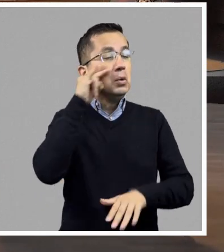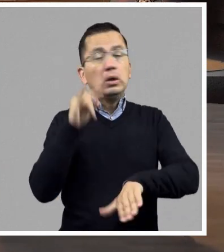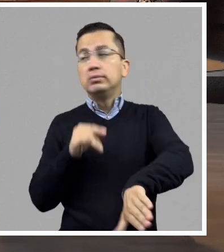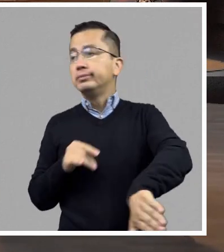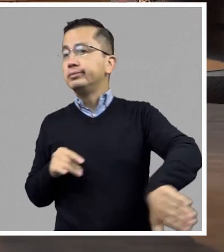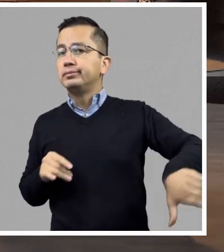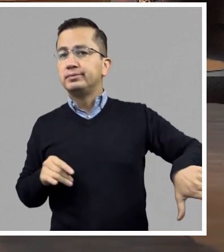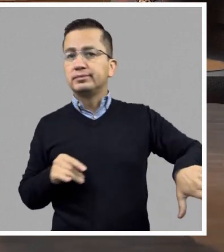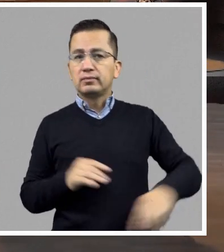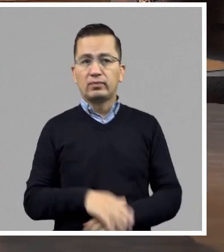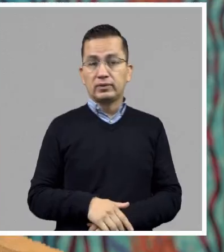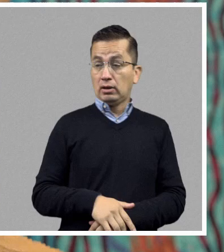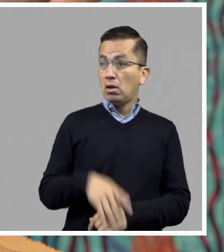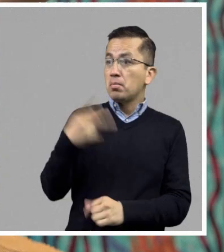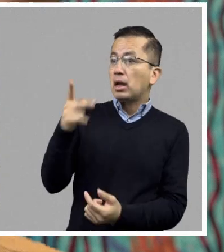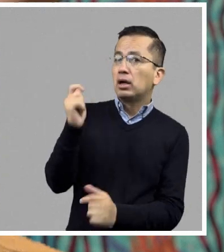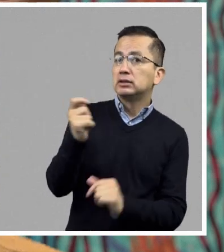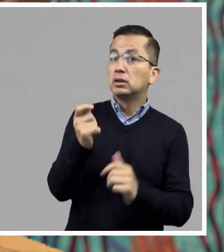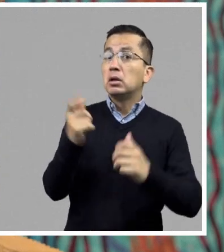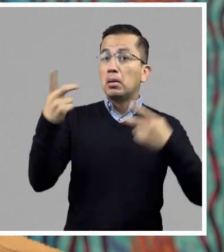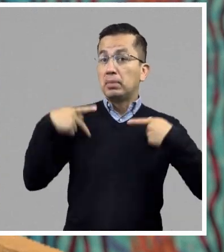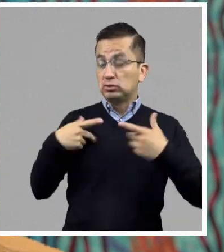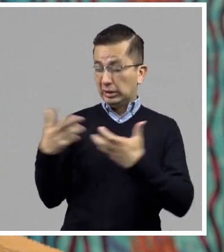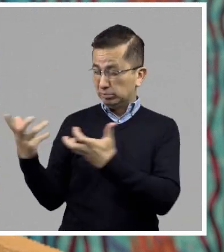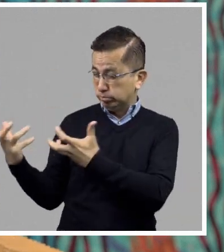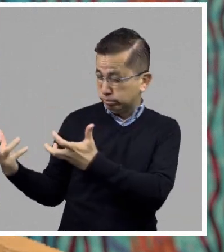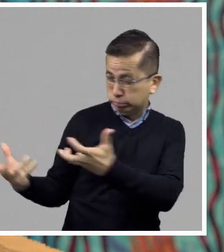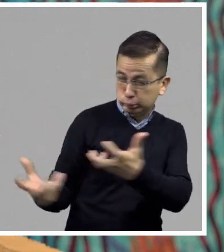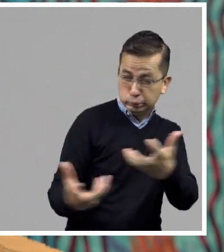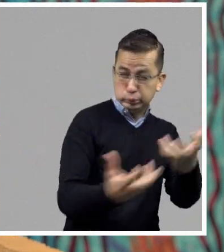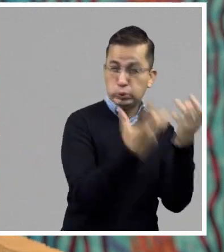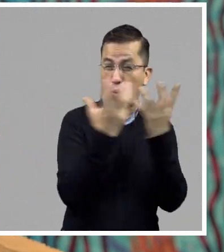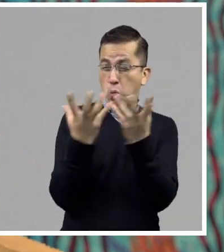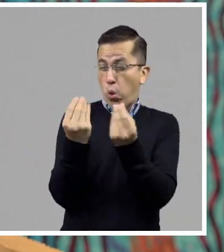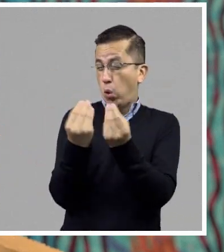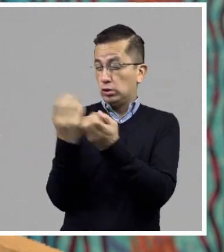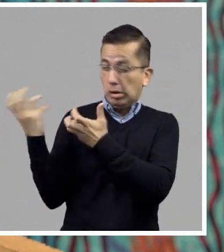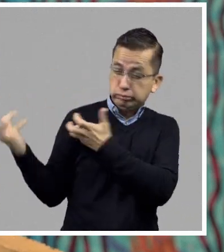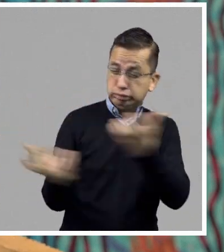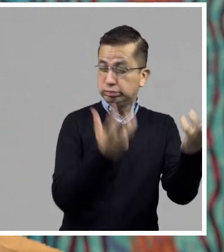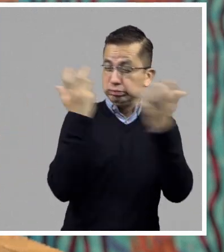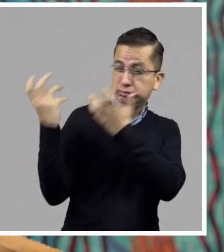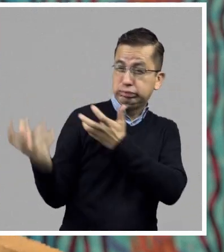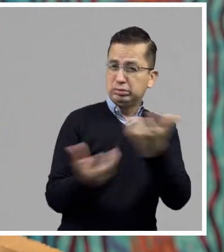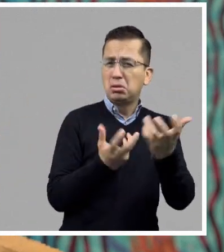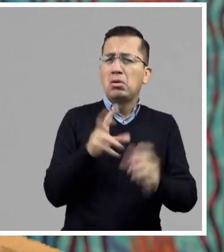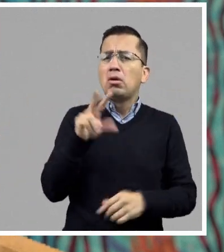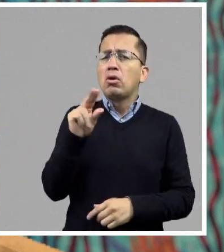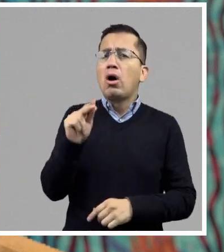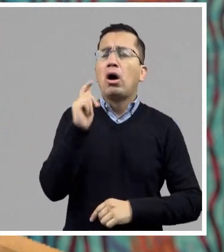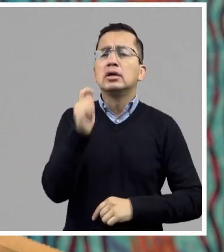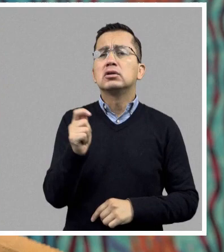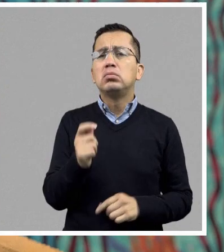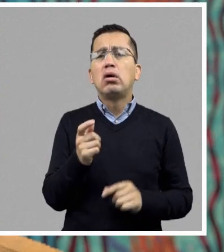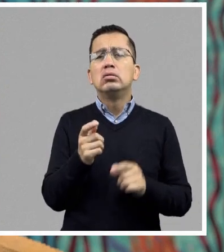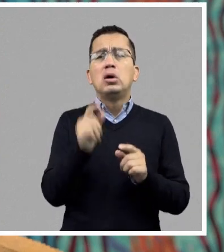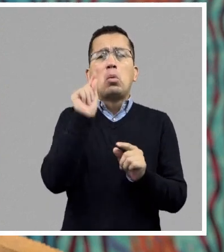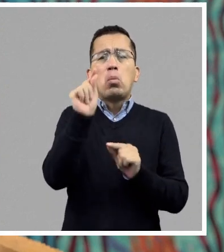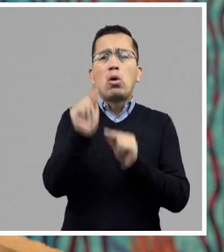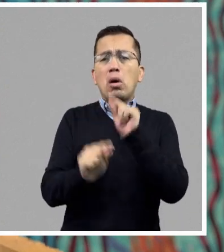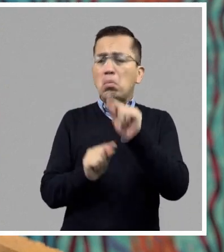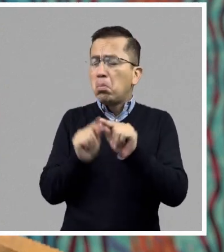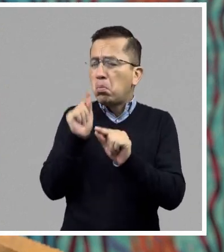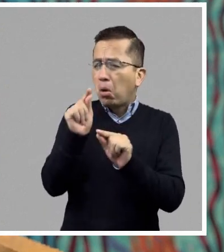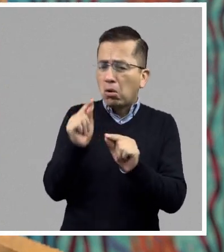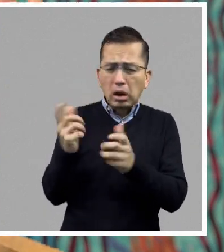y sin embargo no es como un torrente que tapa el territorio no se siente como de esta como una horda invasora por lo menos como lo pones es una es